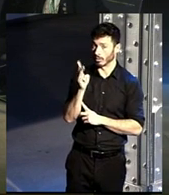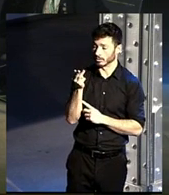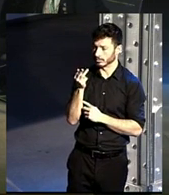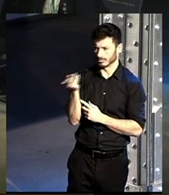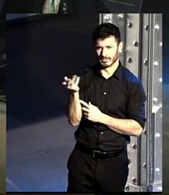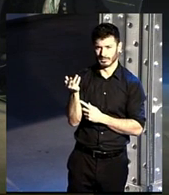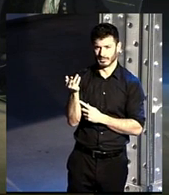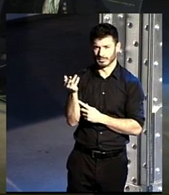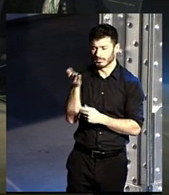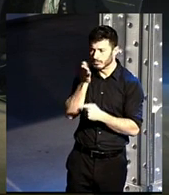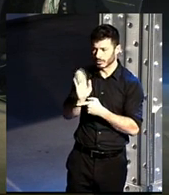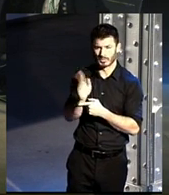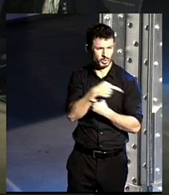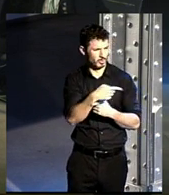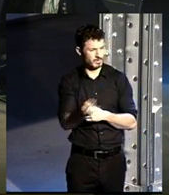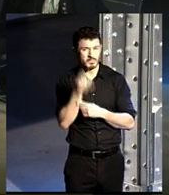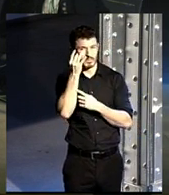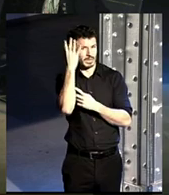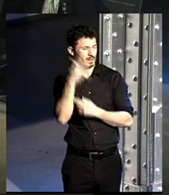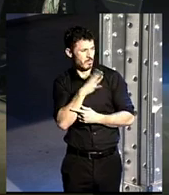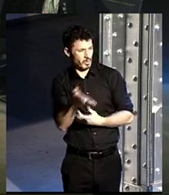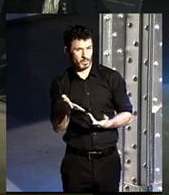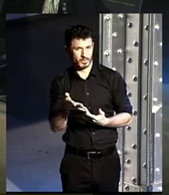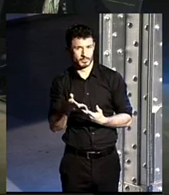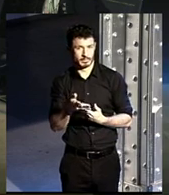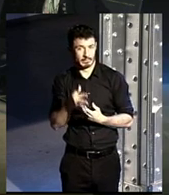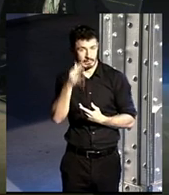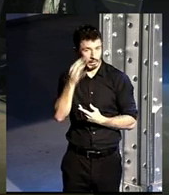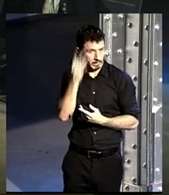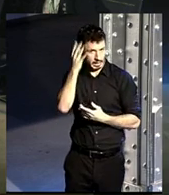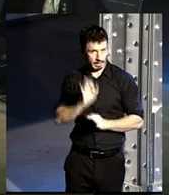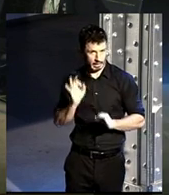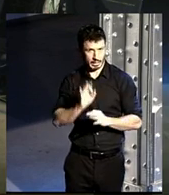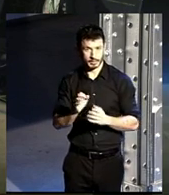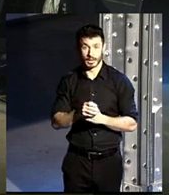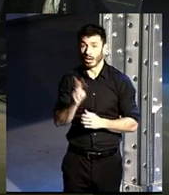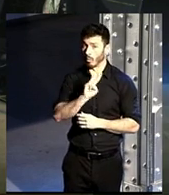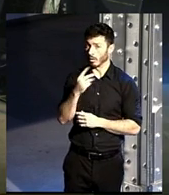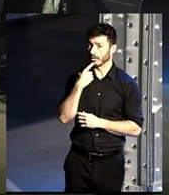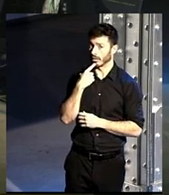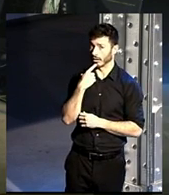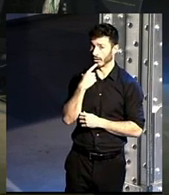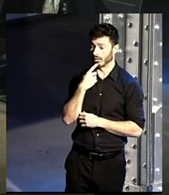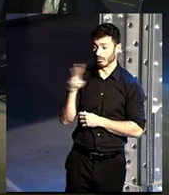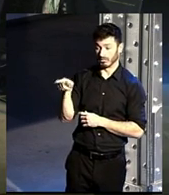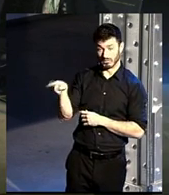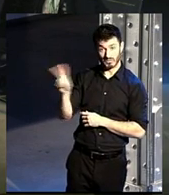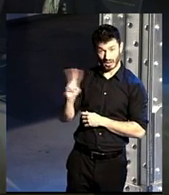inventa, porque él no inventaba. Claro. En realidad él no inventaba nada. Y Wells decía de Verne que era un simple...